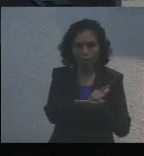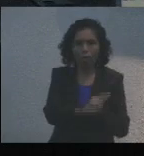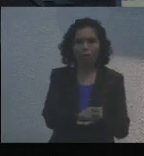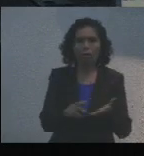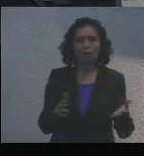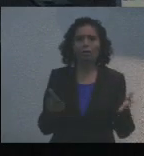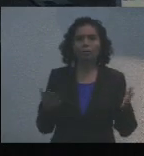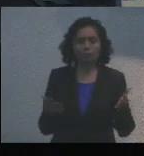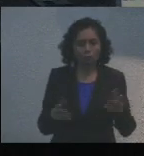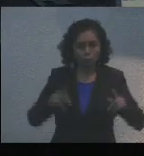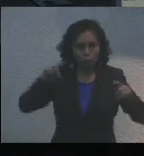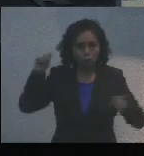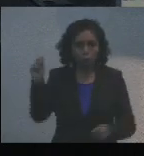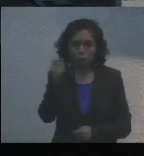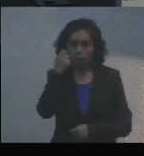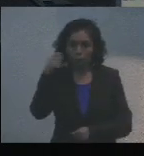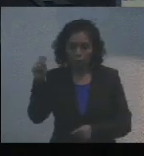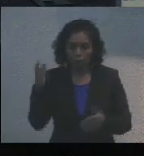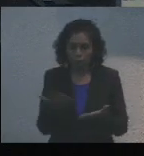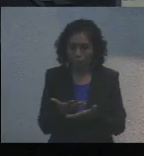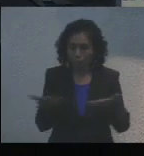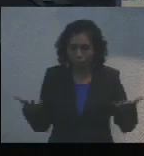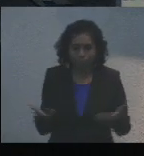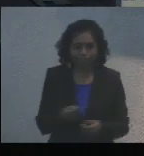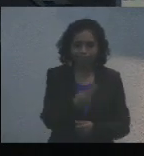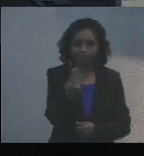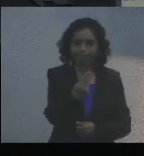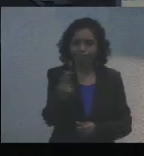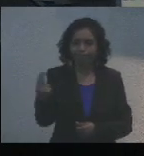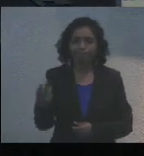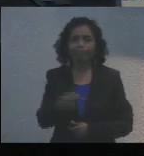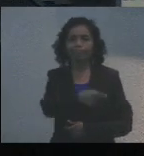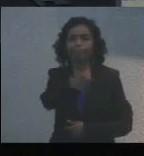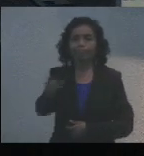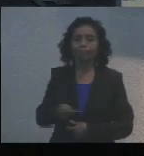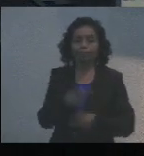en las tecnologías, respondiendo a las necesidades de la gente.